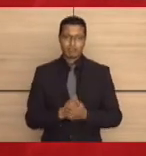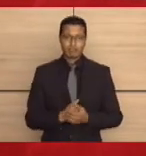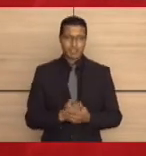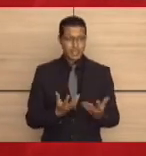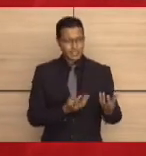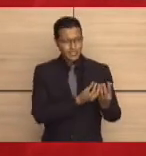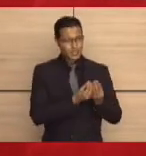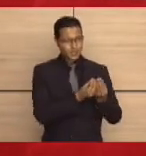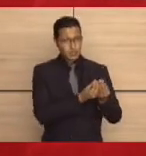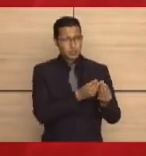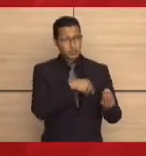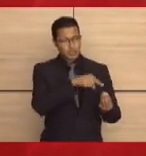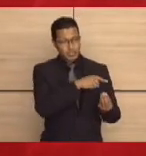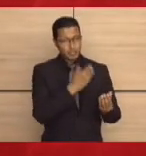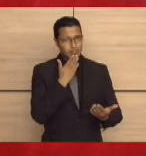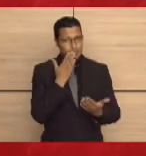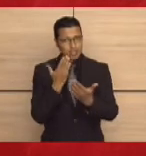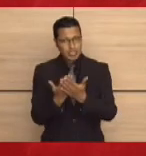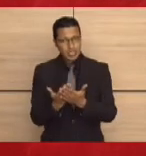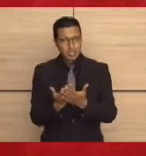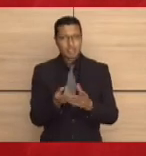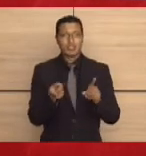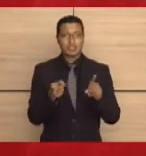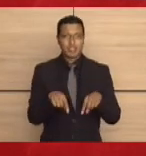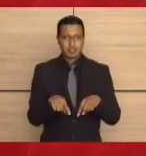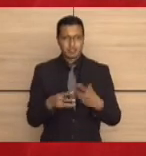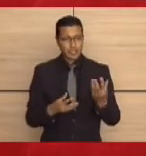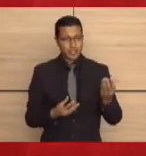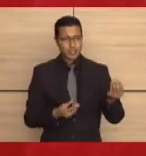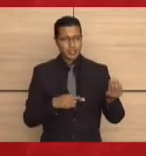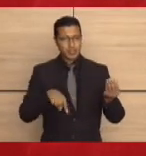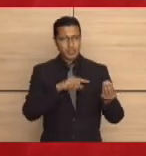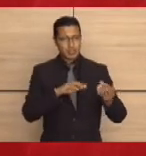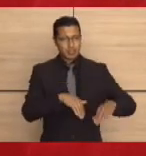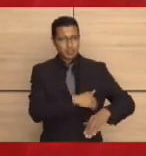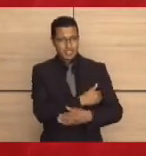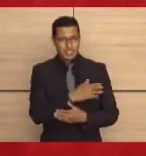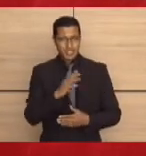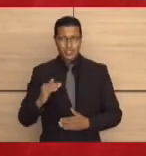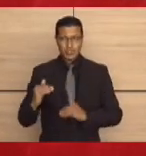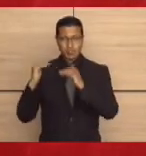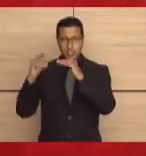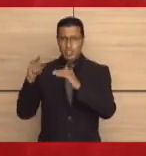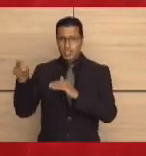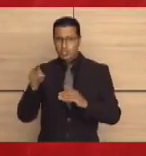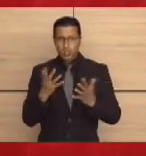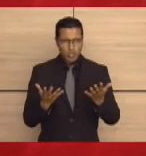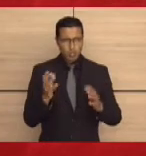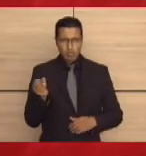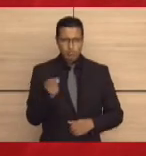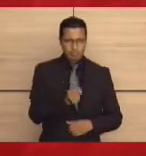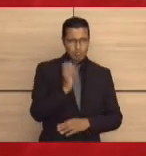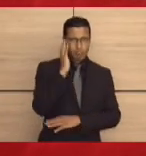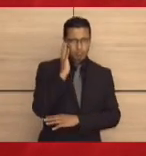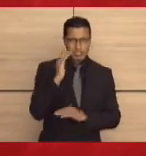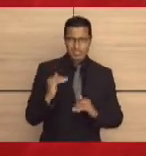equipo, infinita gratitud, al igual que también los compañeros del Viceministerio Superior que le fueron poniendo detalles e impronta de conversaciones de educación